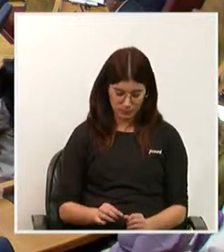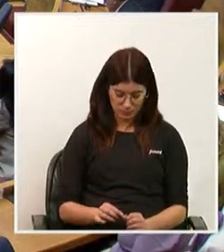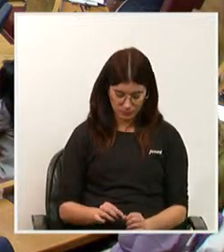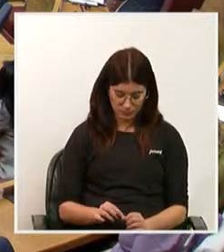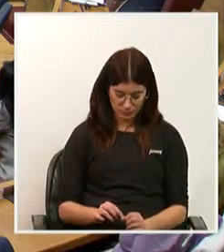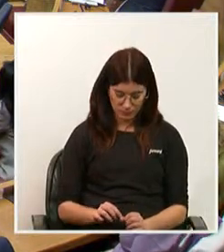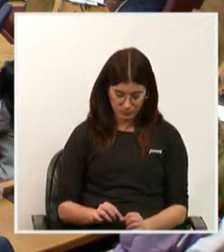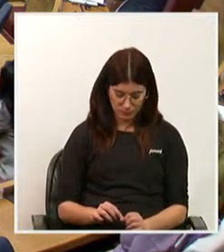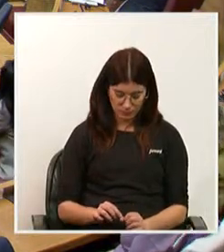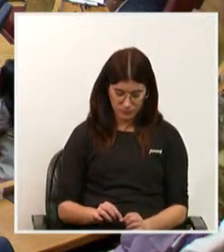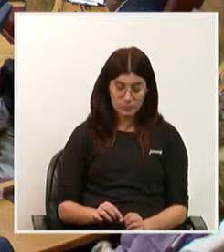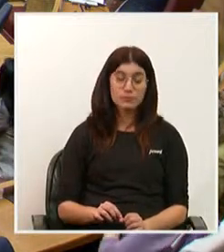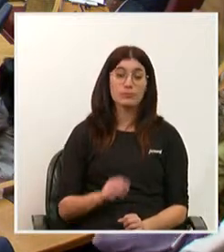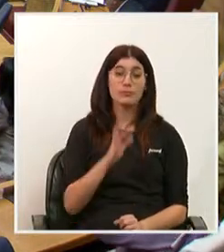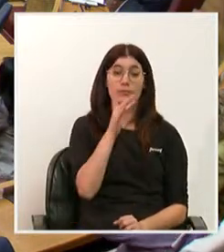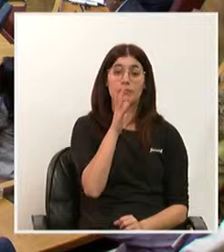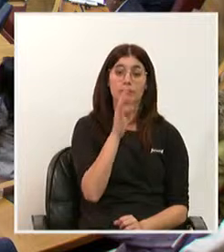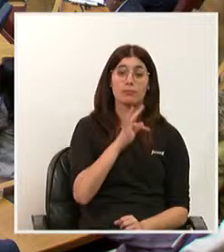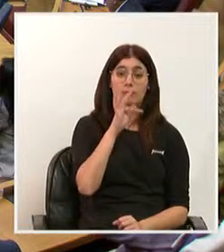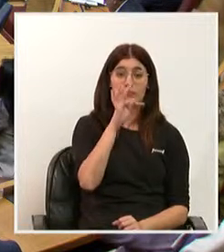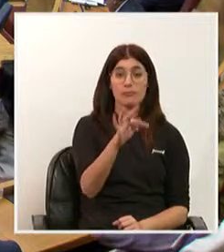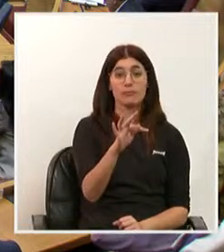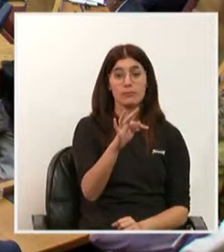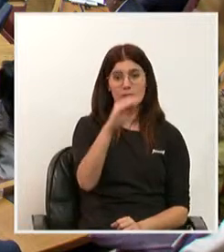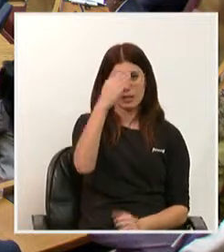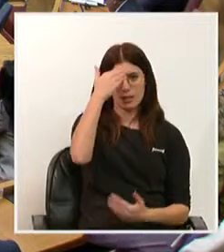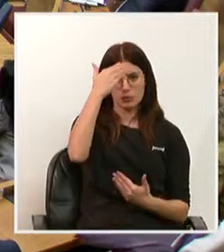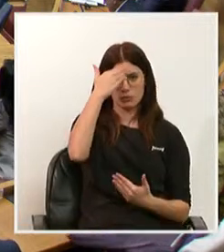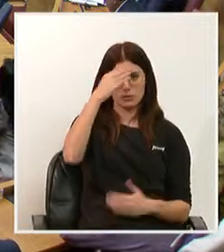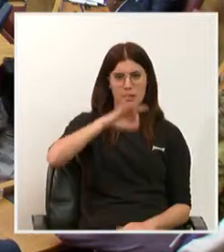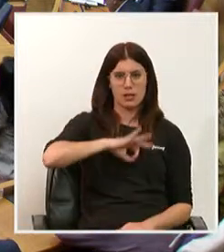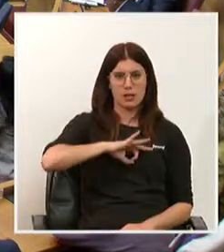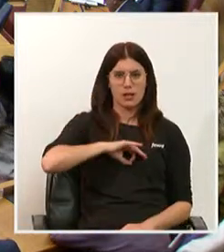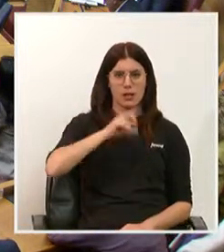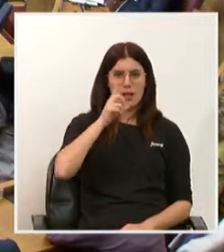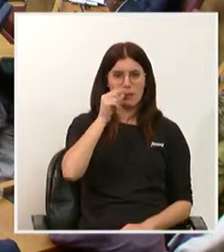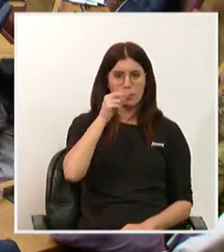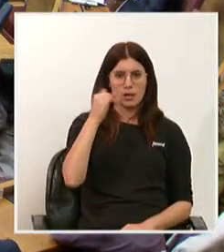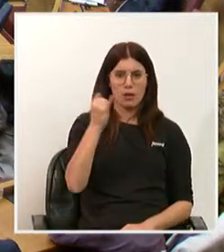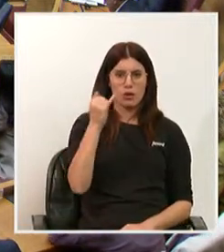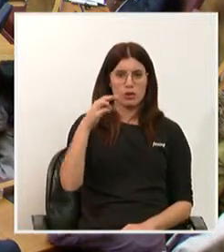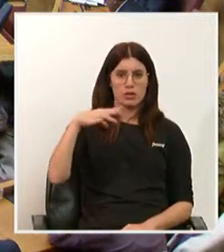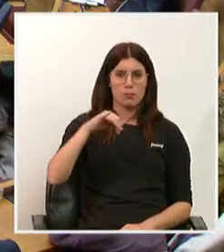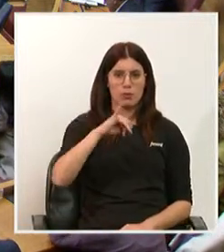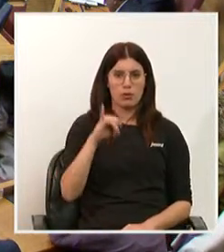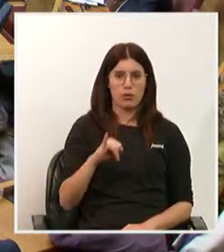gracias tiene la palabra el ilustre diputado José Muñoz